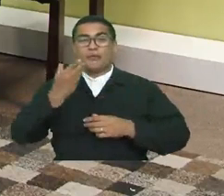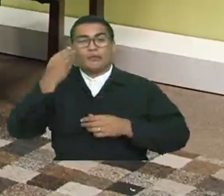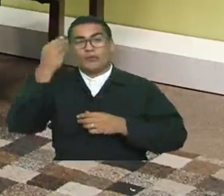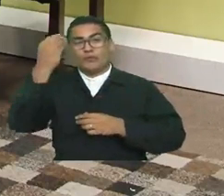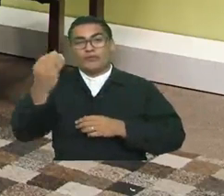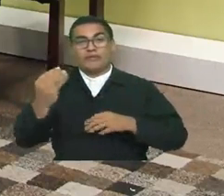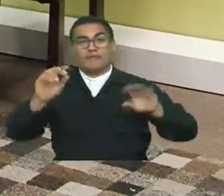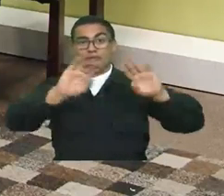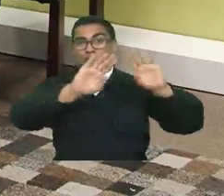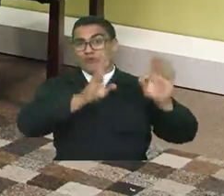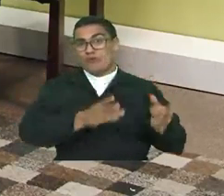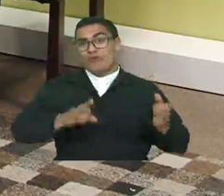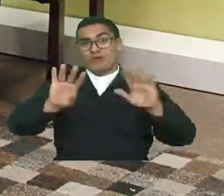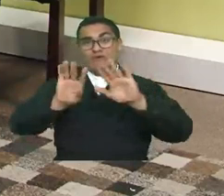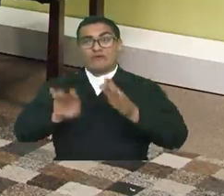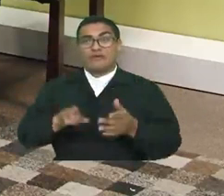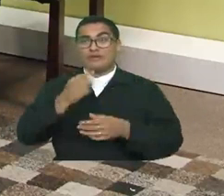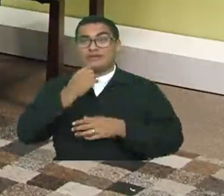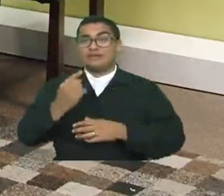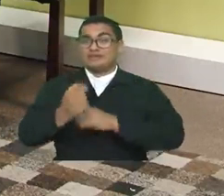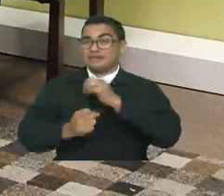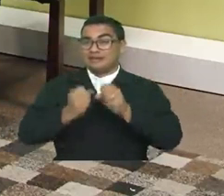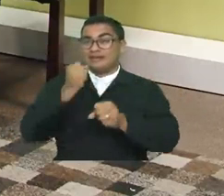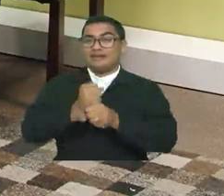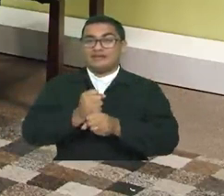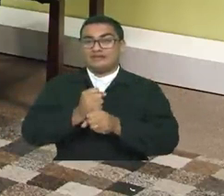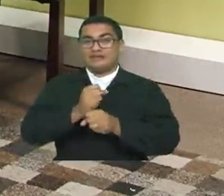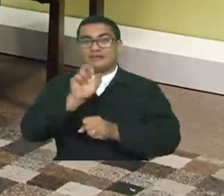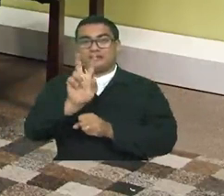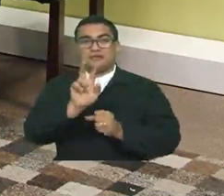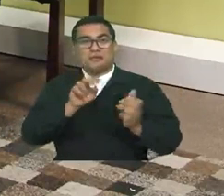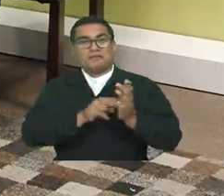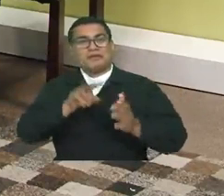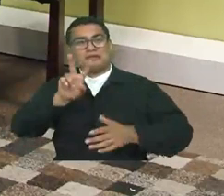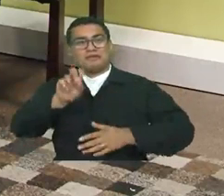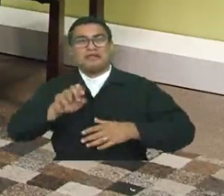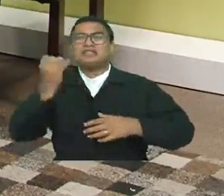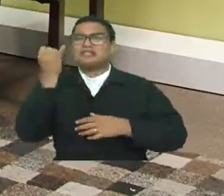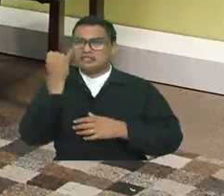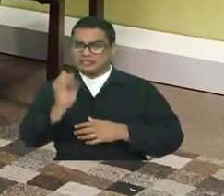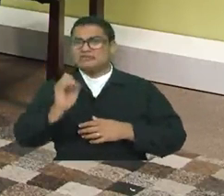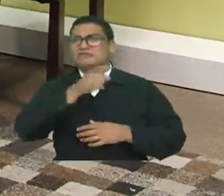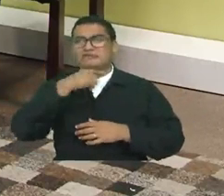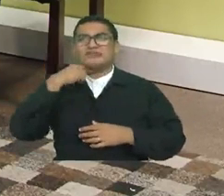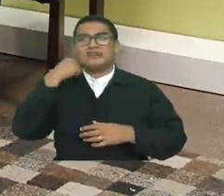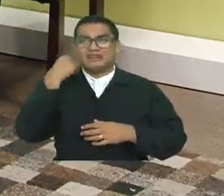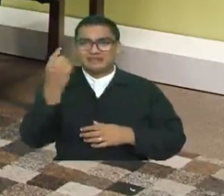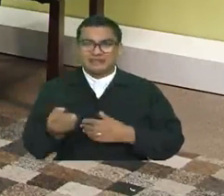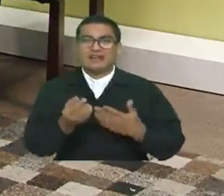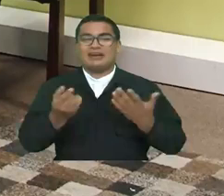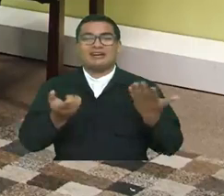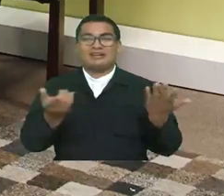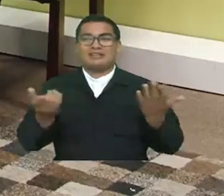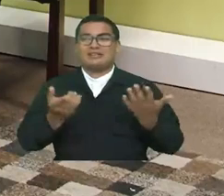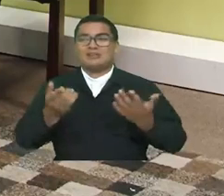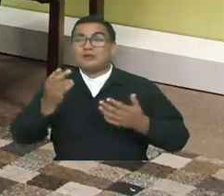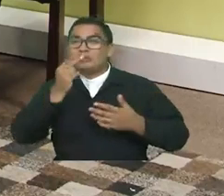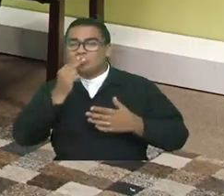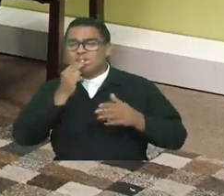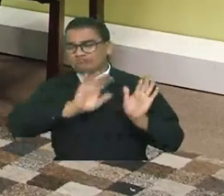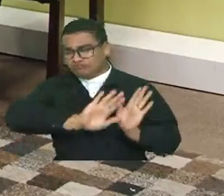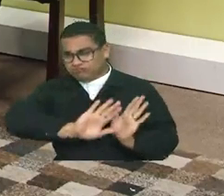la señora, es, dicen, este año sí vamos a empezar a hacer ejercicio. Vamos a ir al gym. Los que fuman, este año vamos a dejar de